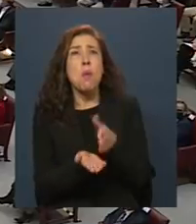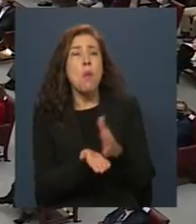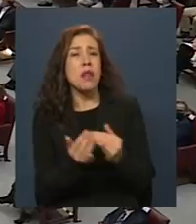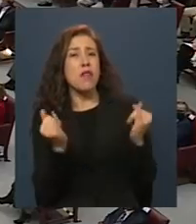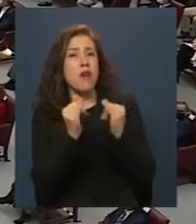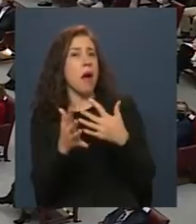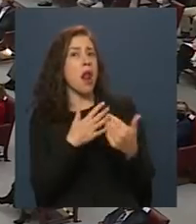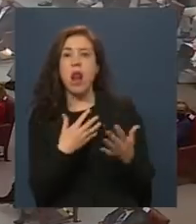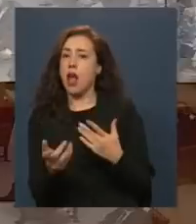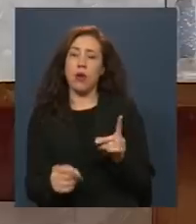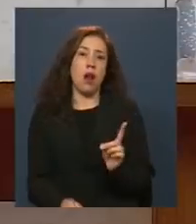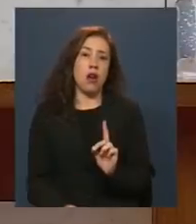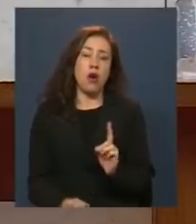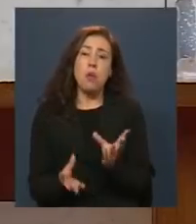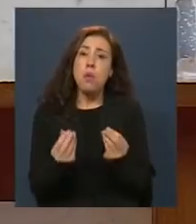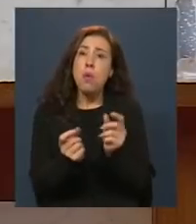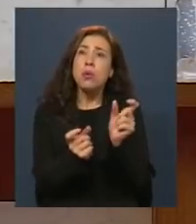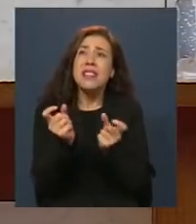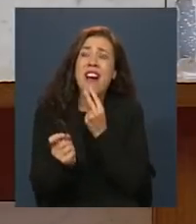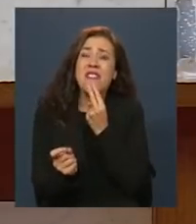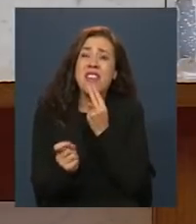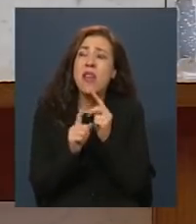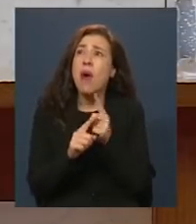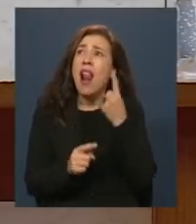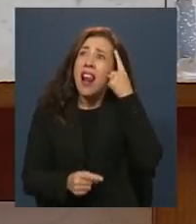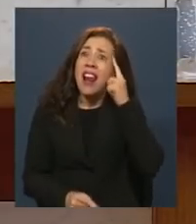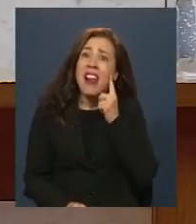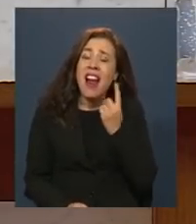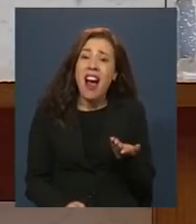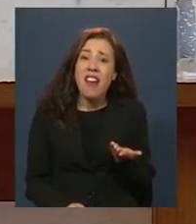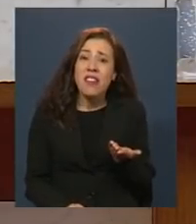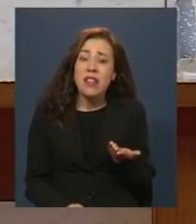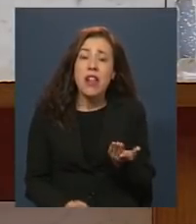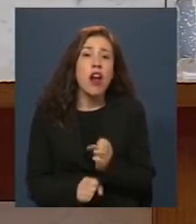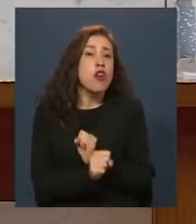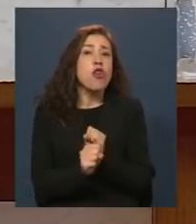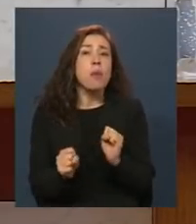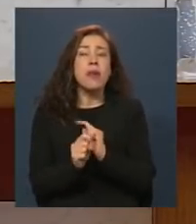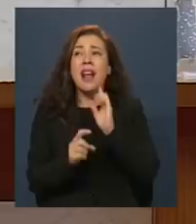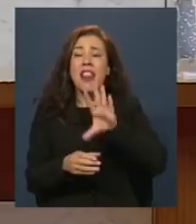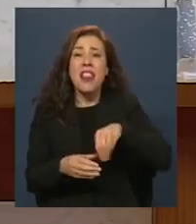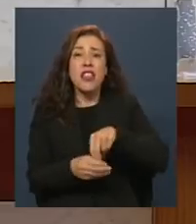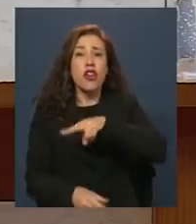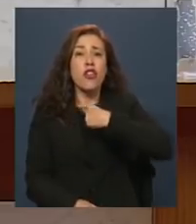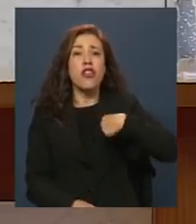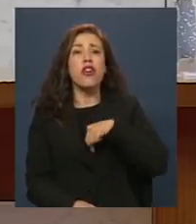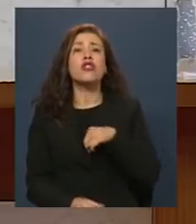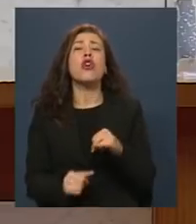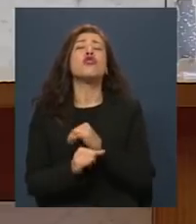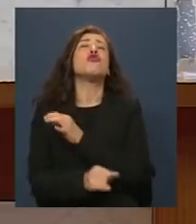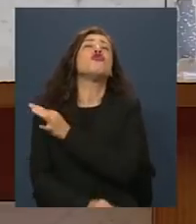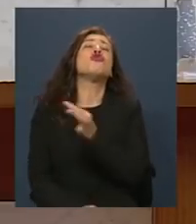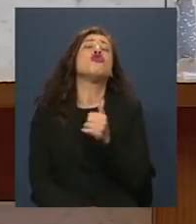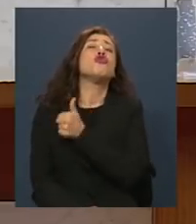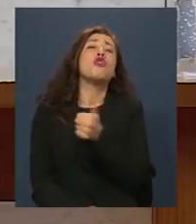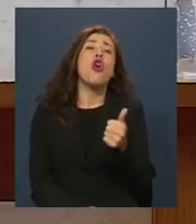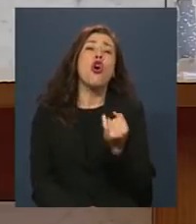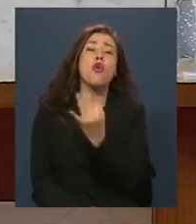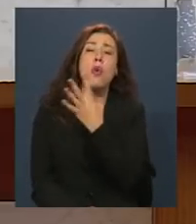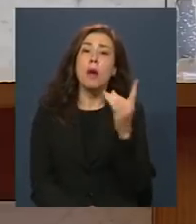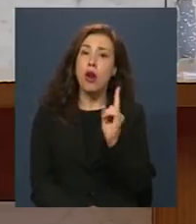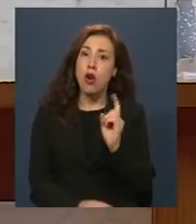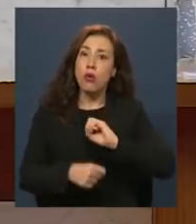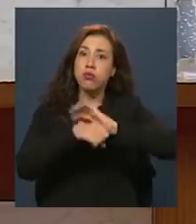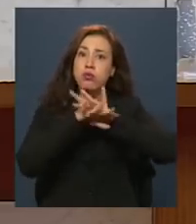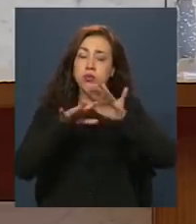natural. Tantas vidas laceradas no pueden ser parte de nosotros como puras cifras. La pandemia